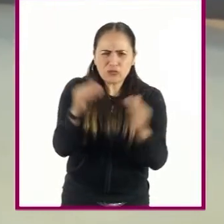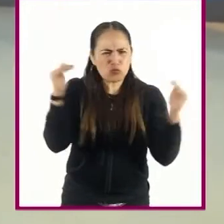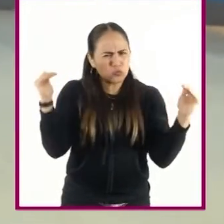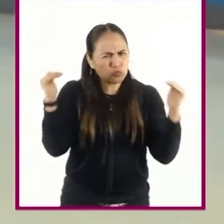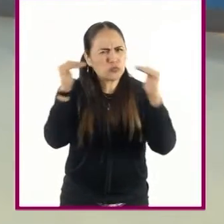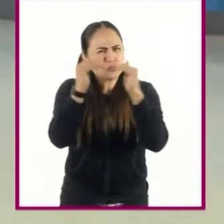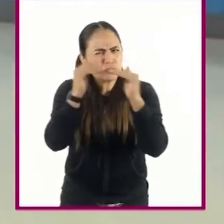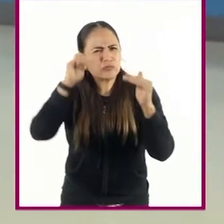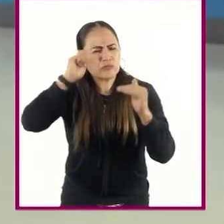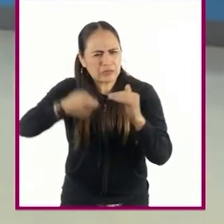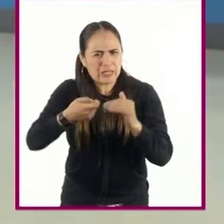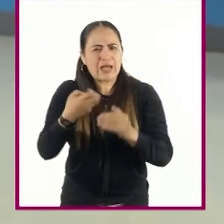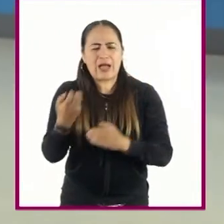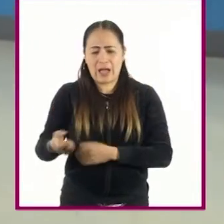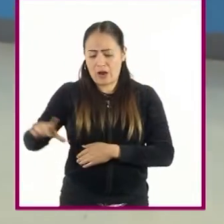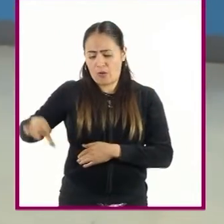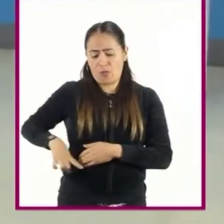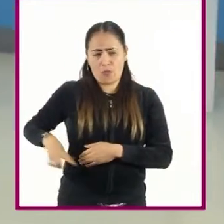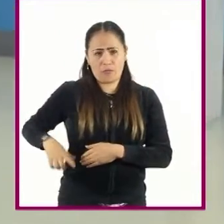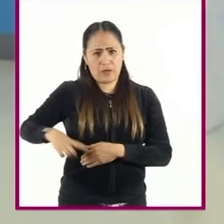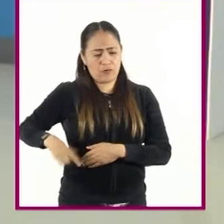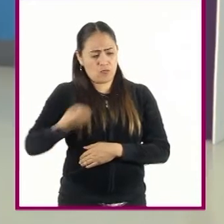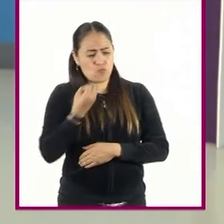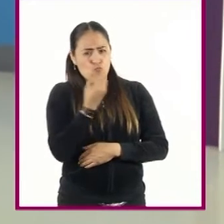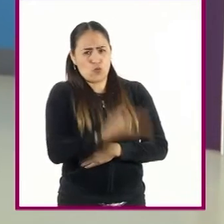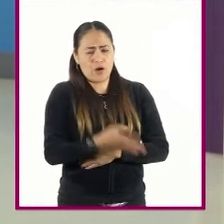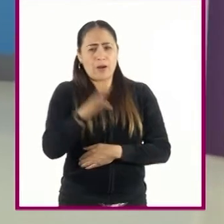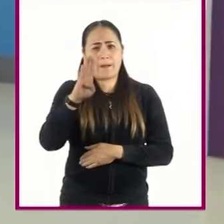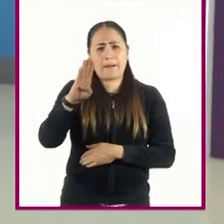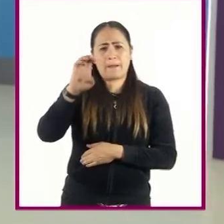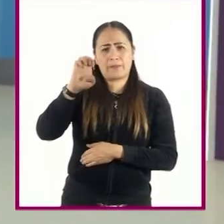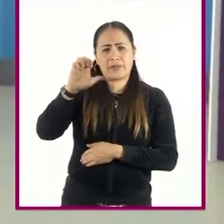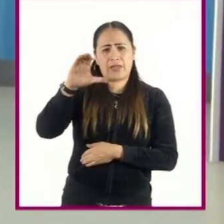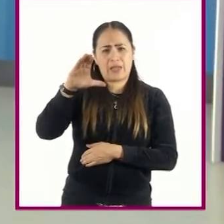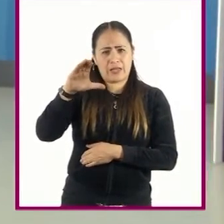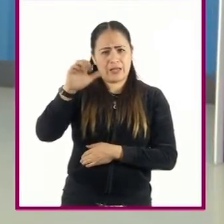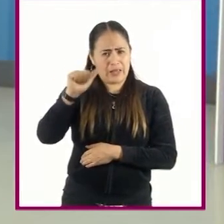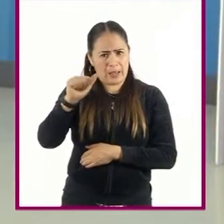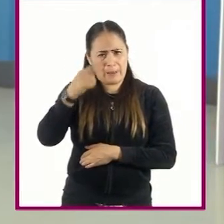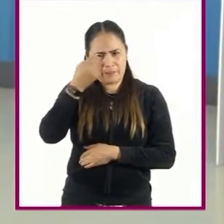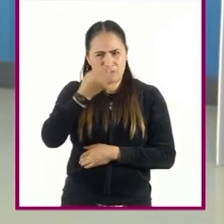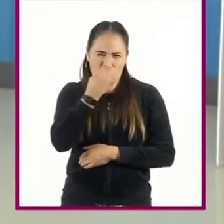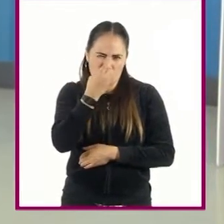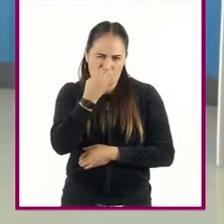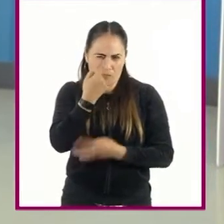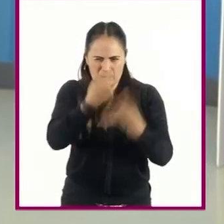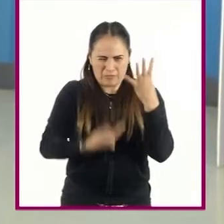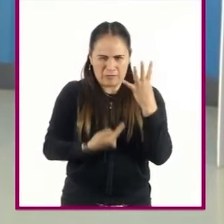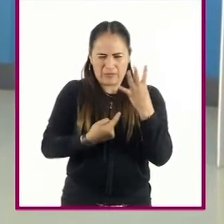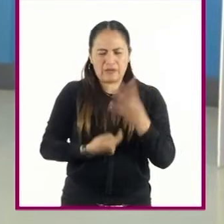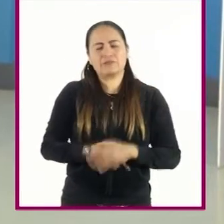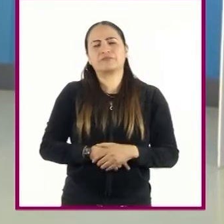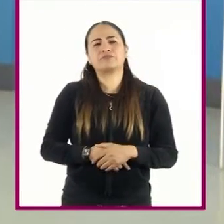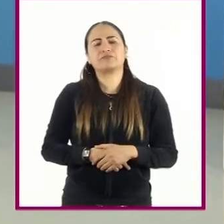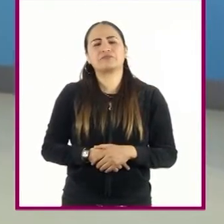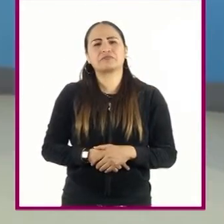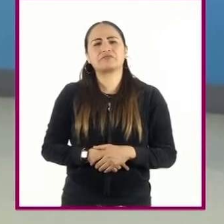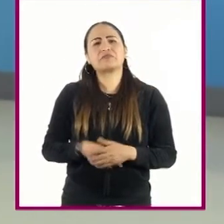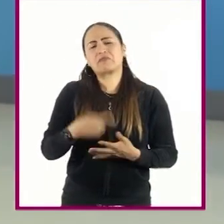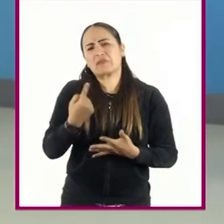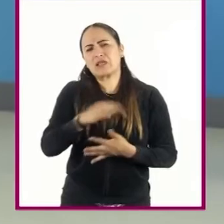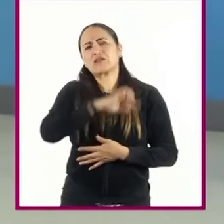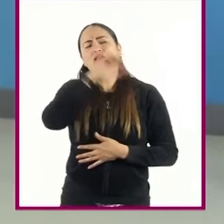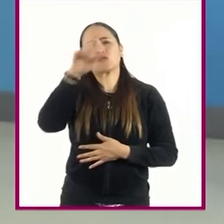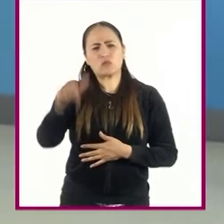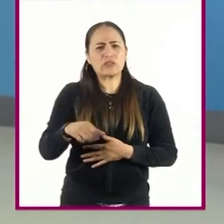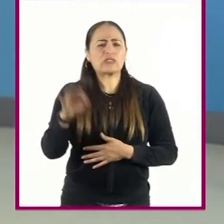de una beca alimentaria, con la finalidad de que las y los adolescentes cuenten con recursos que les permitan adquirir